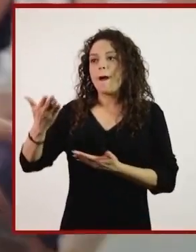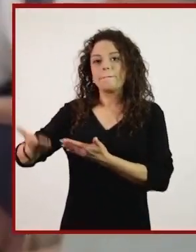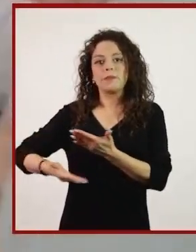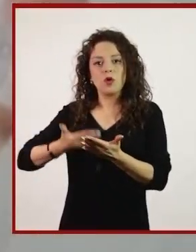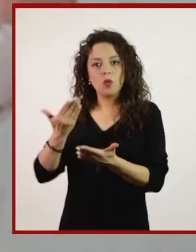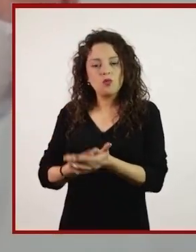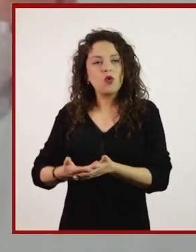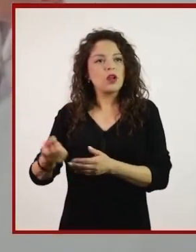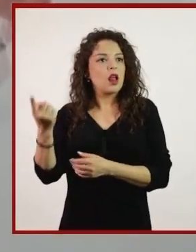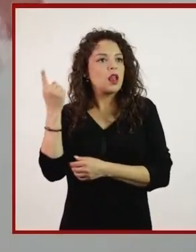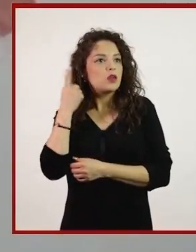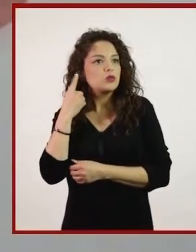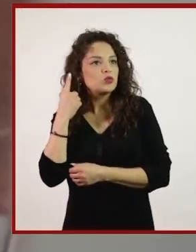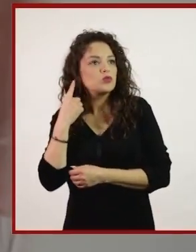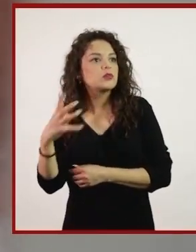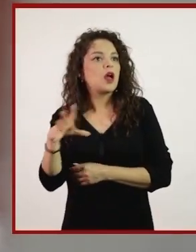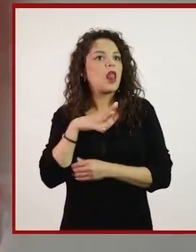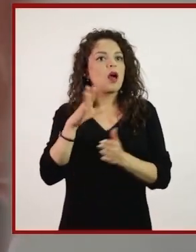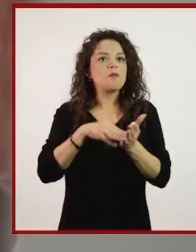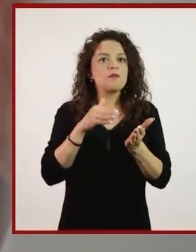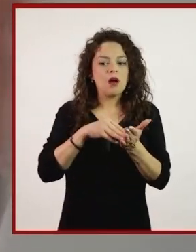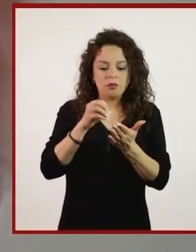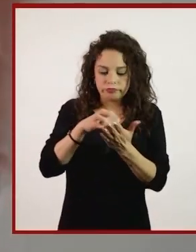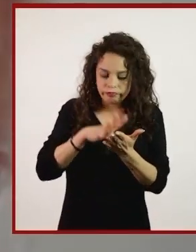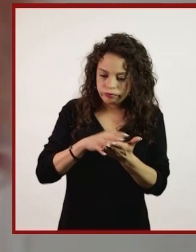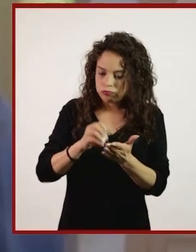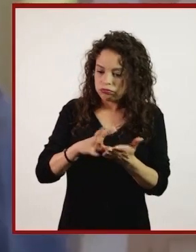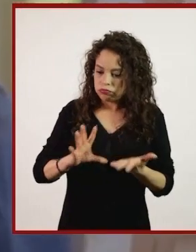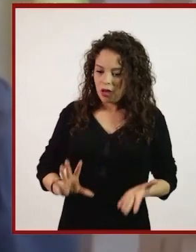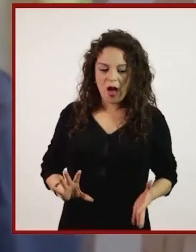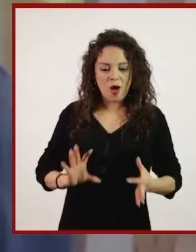proponer, escuchar, preguntar, documentar,